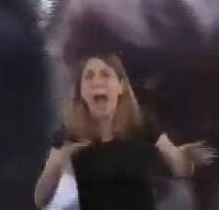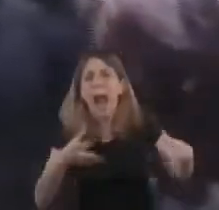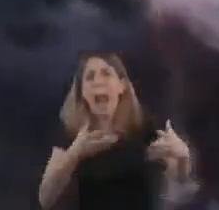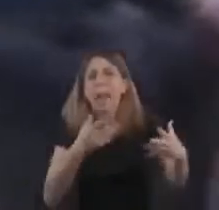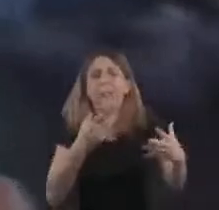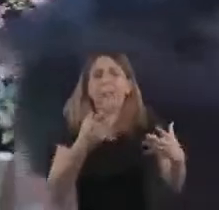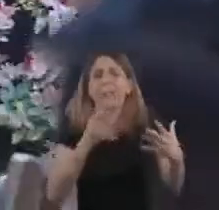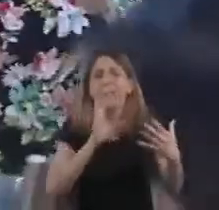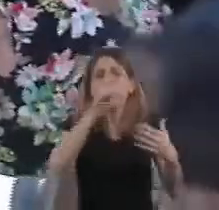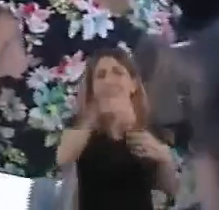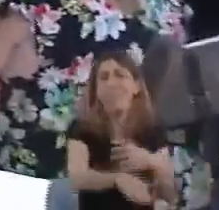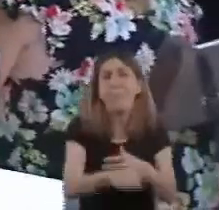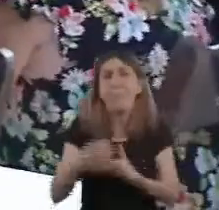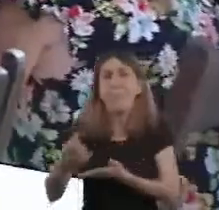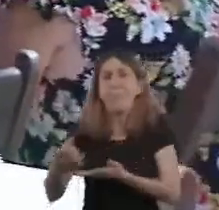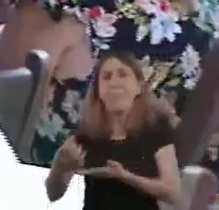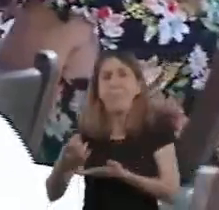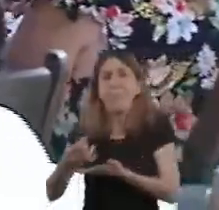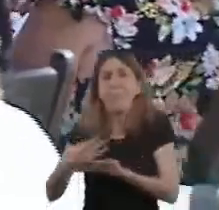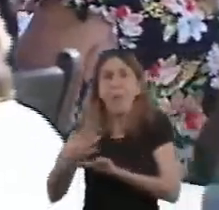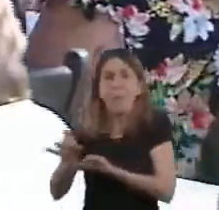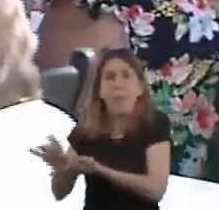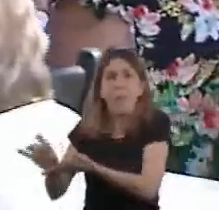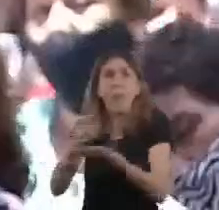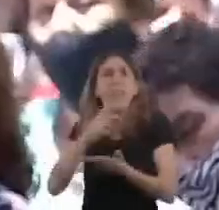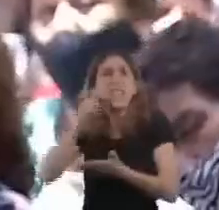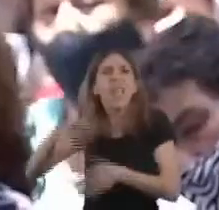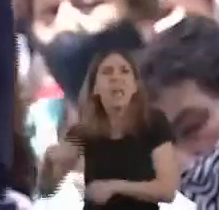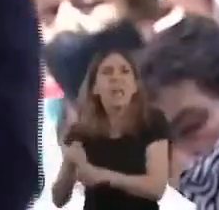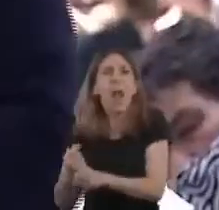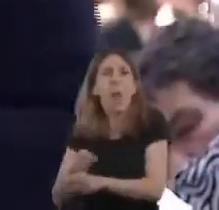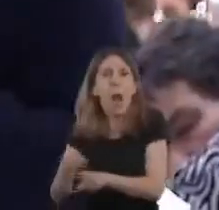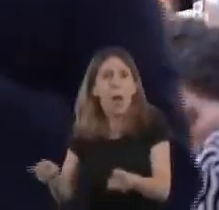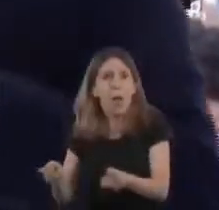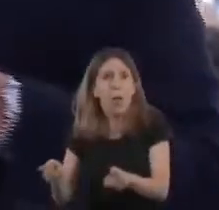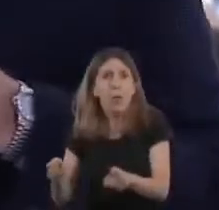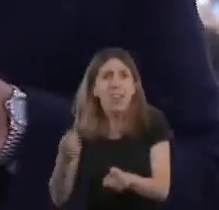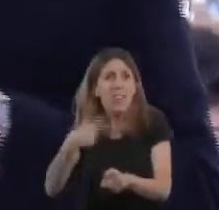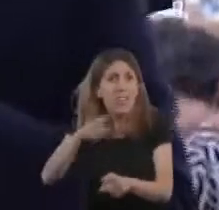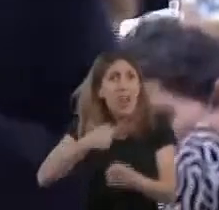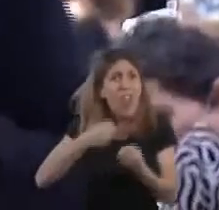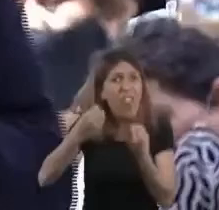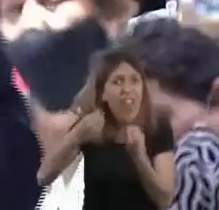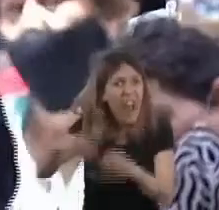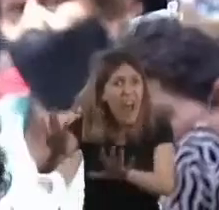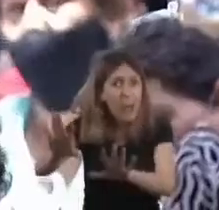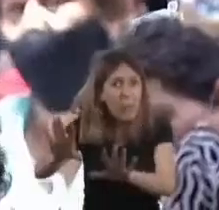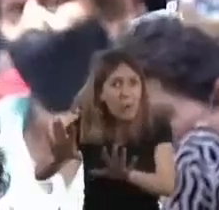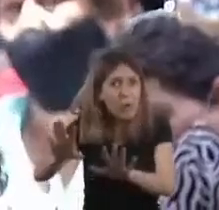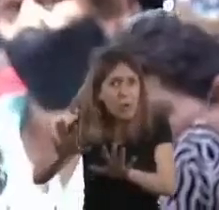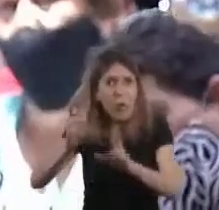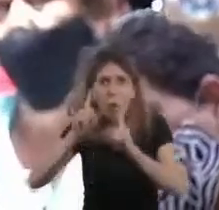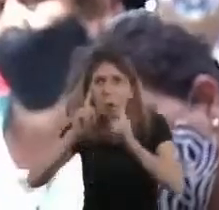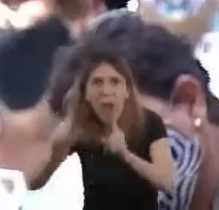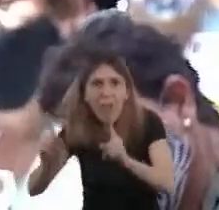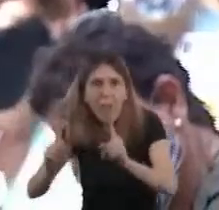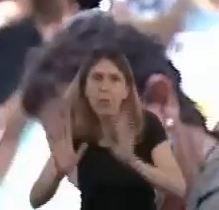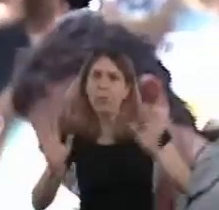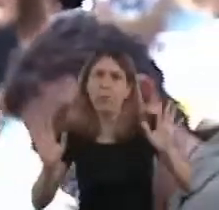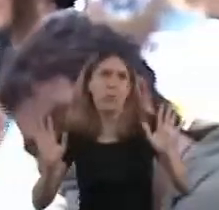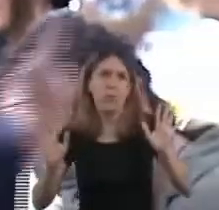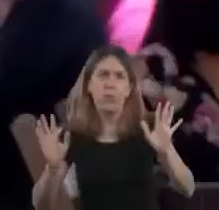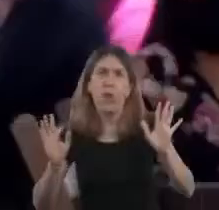bueno, perdieron su trabajo. Y nosotros no podemos dejarlos desamparados a su suerte. Nosotros lo que debemos